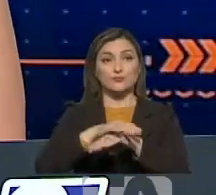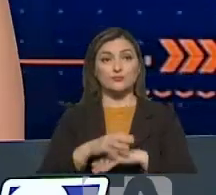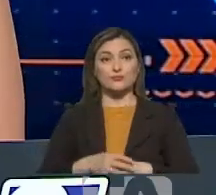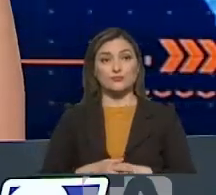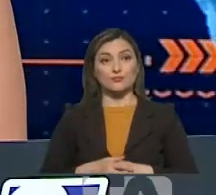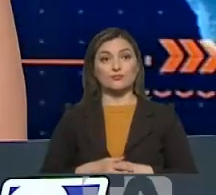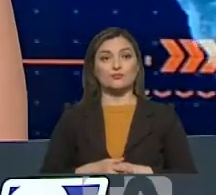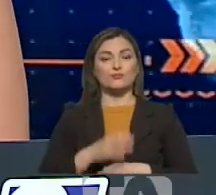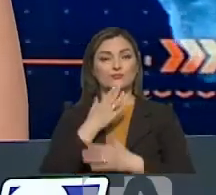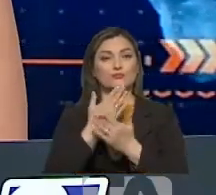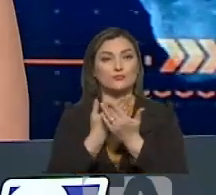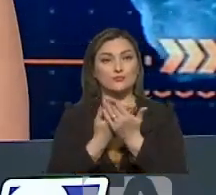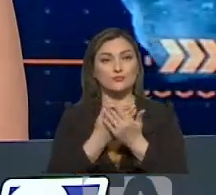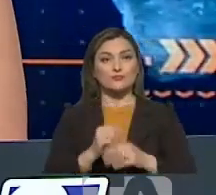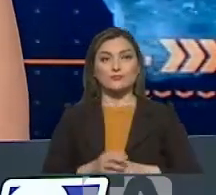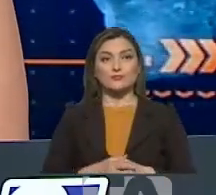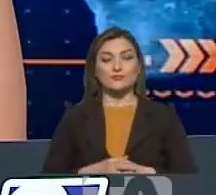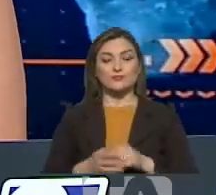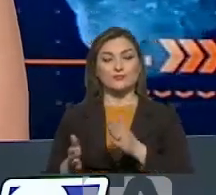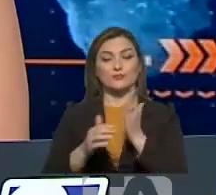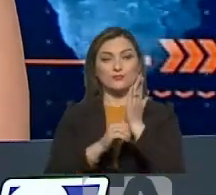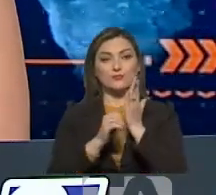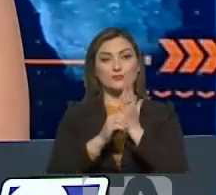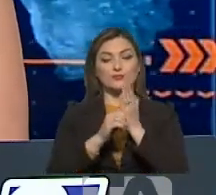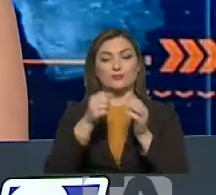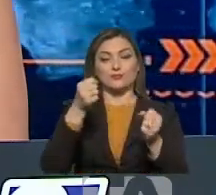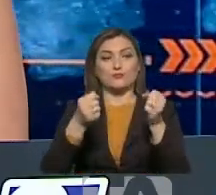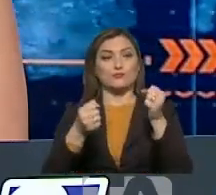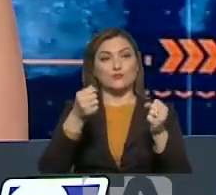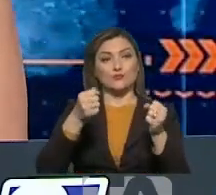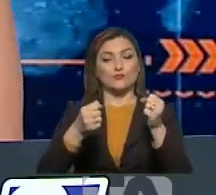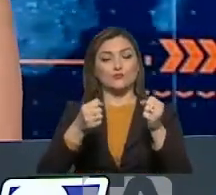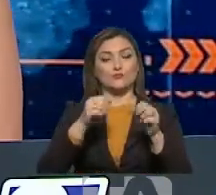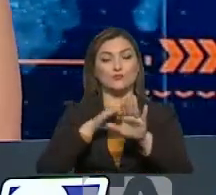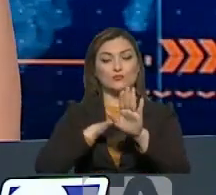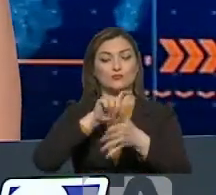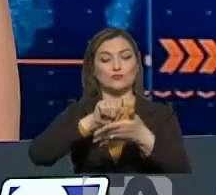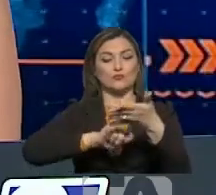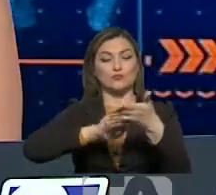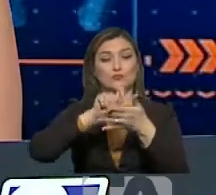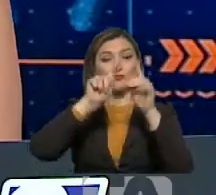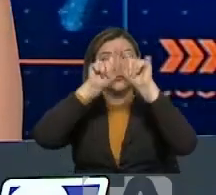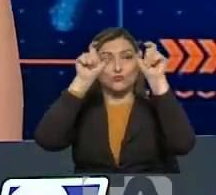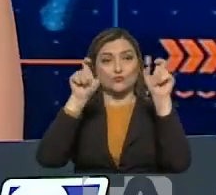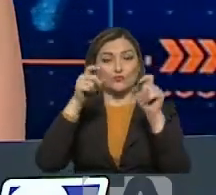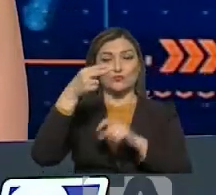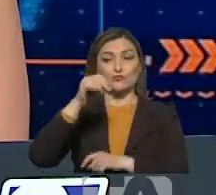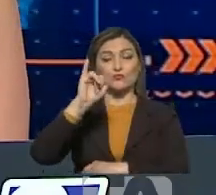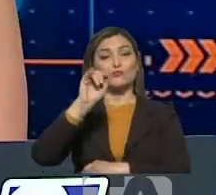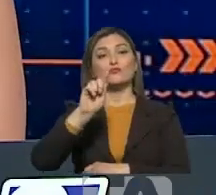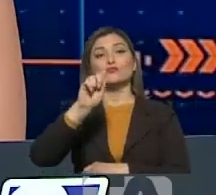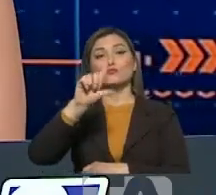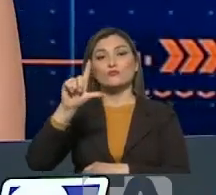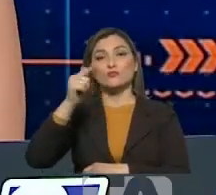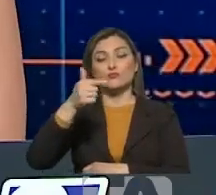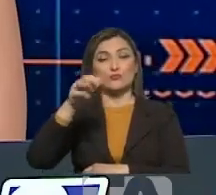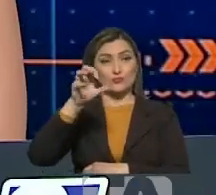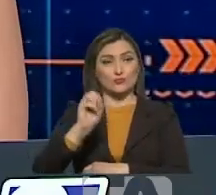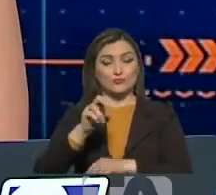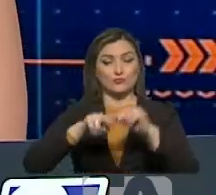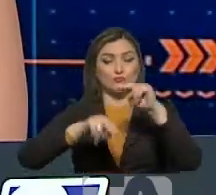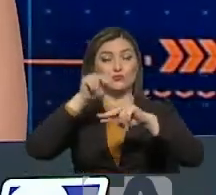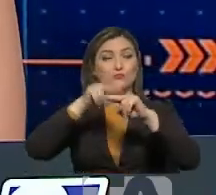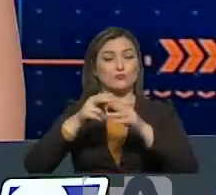también falso y muchísimas gracias el ministerio de transporte adjudicó un contrato a la empresa hidalgo hidalgo para la construcción del corredor